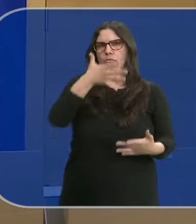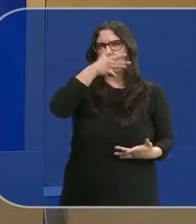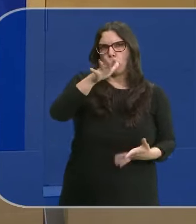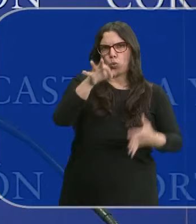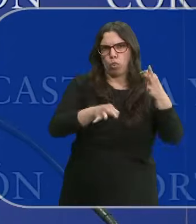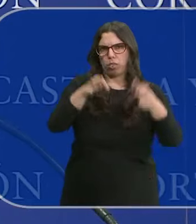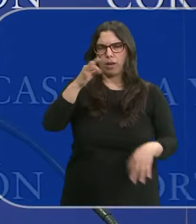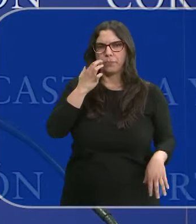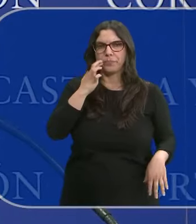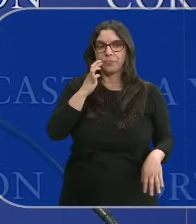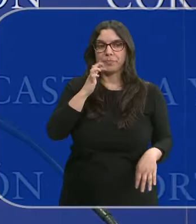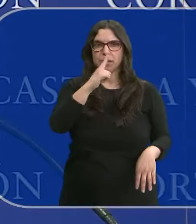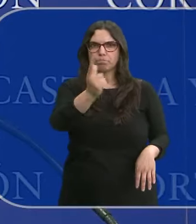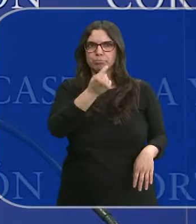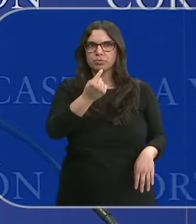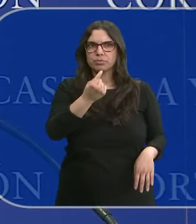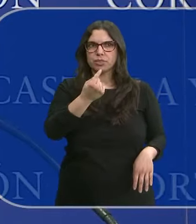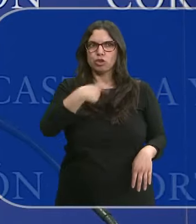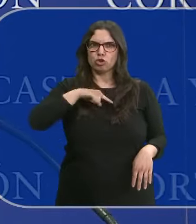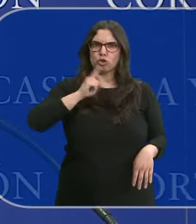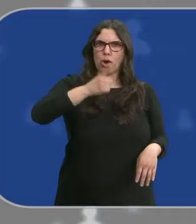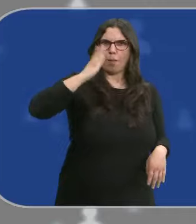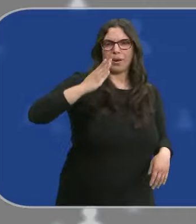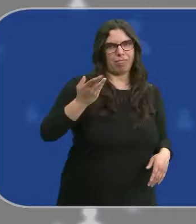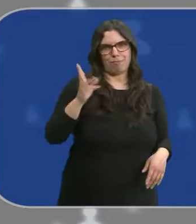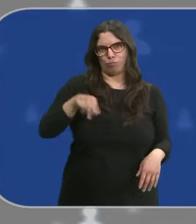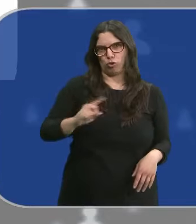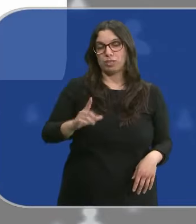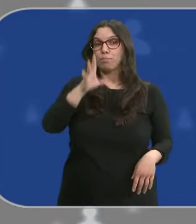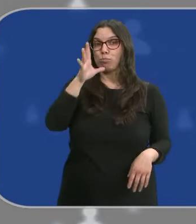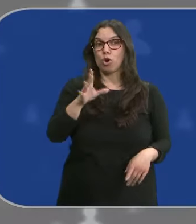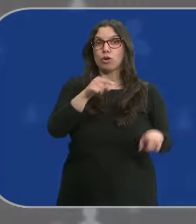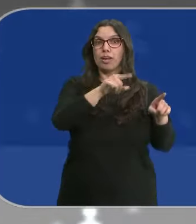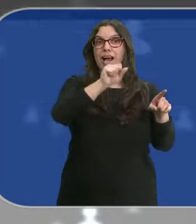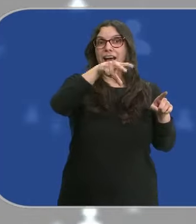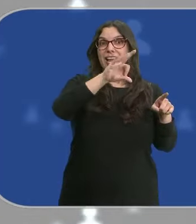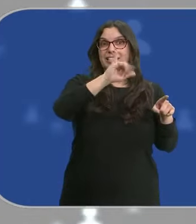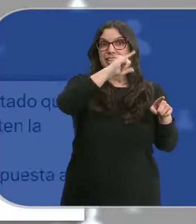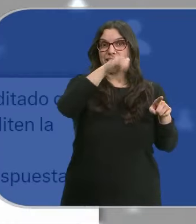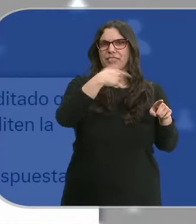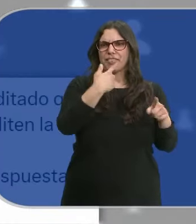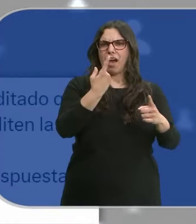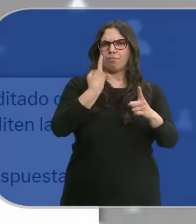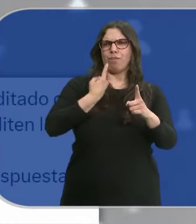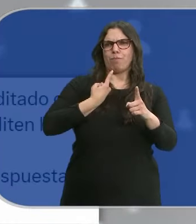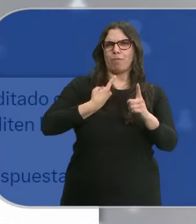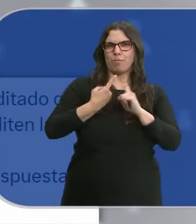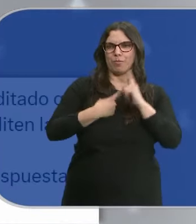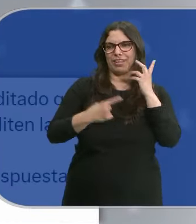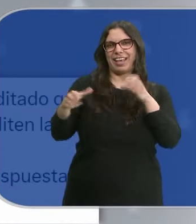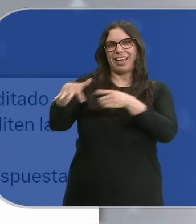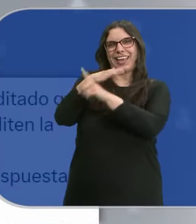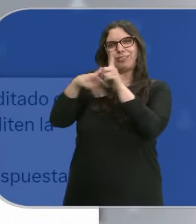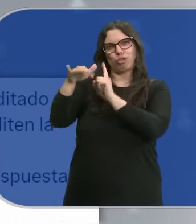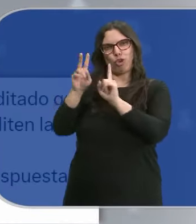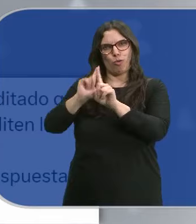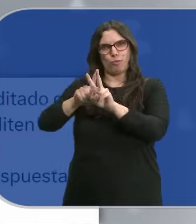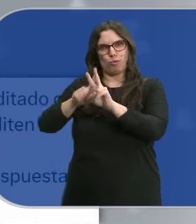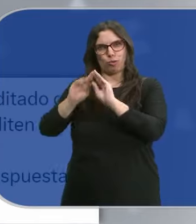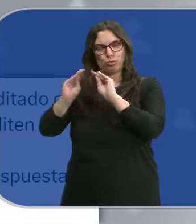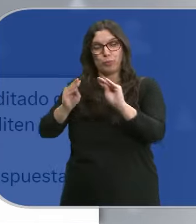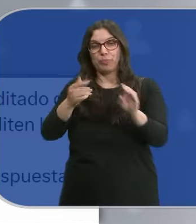juzgados. Nos está acusando de haberla amenazado. Porque Ana Sánchez ha hablado de amenazas contra ella que vendrían del entorno de Vox.